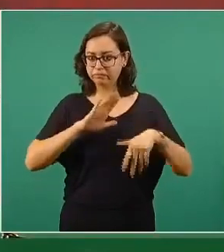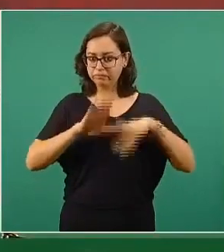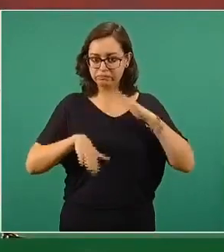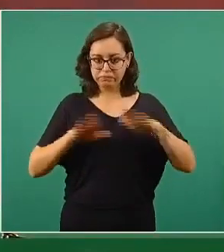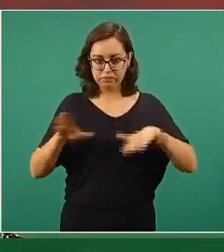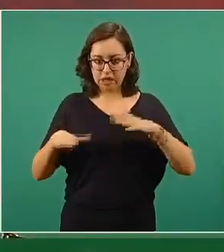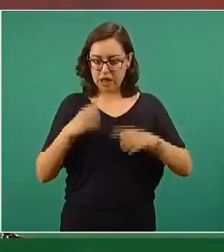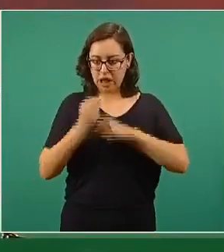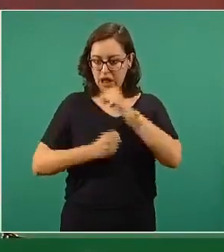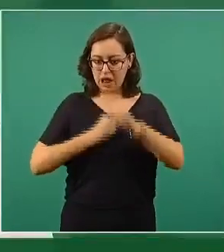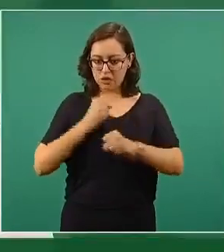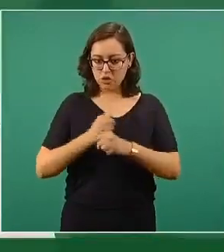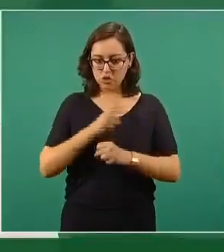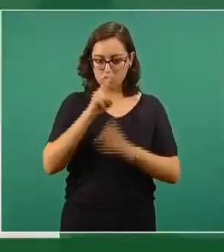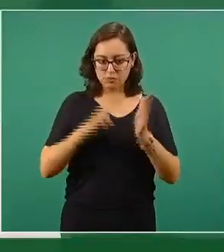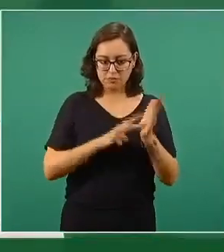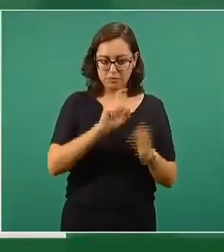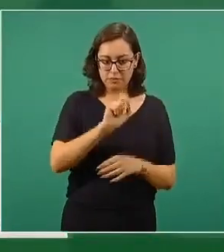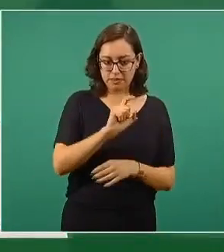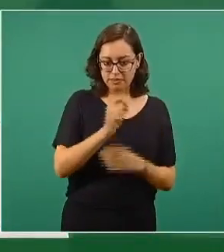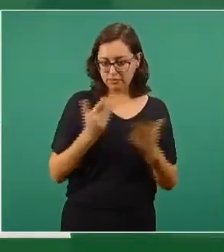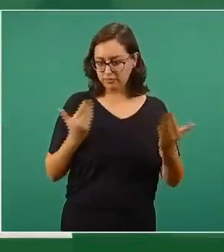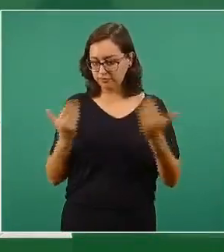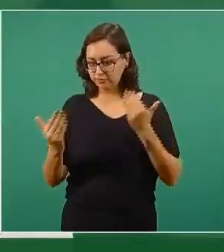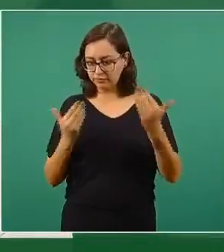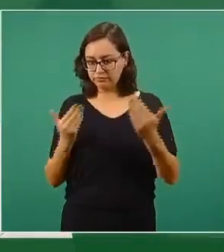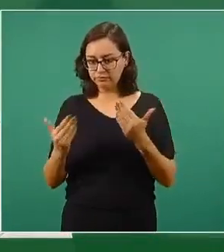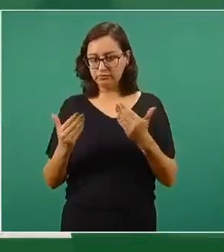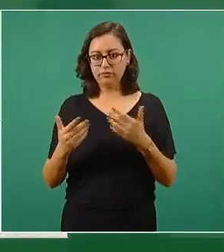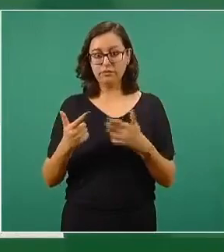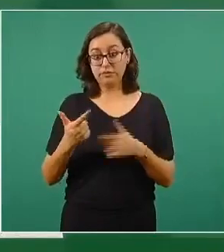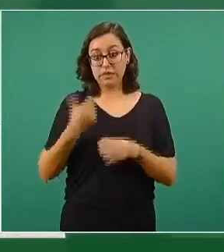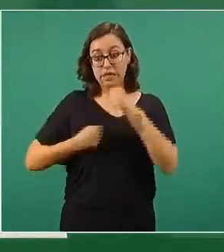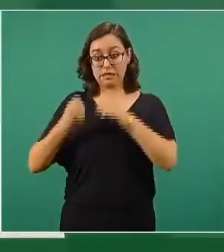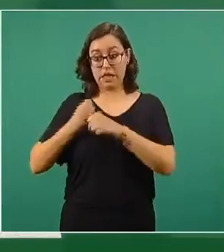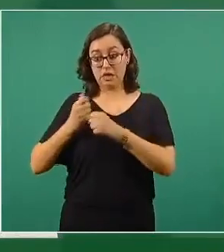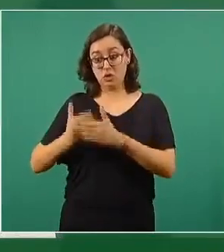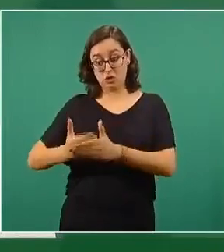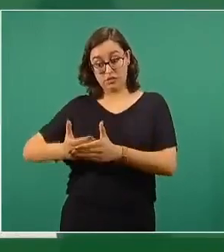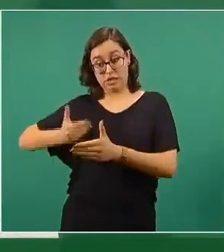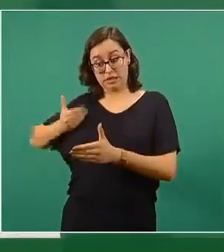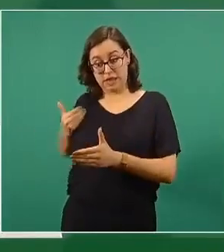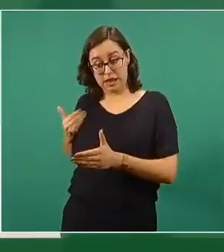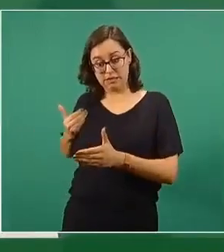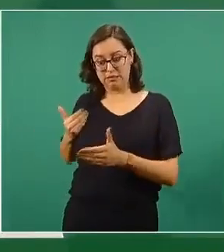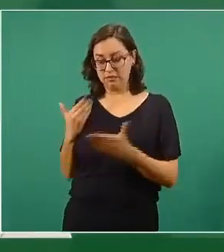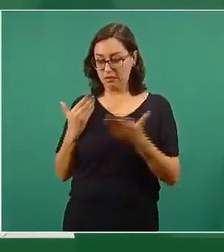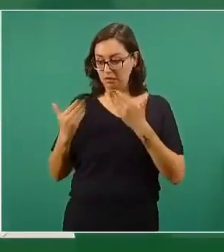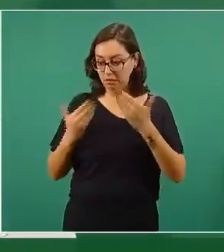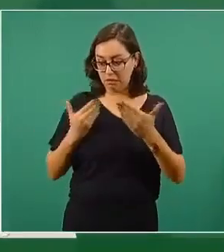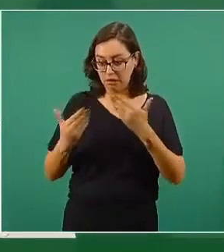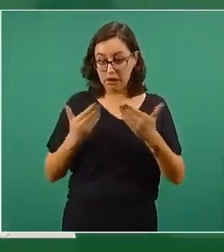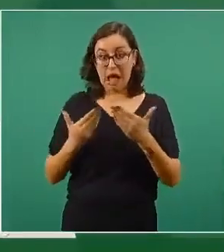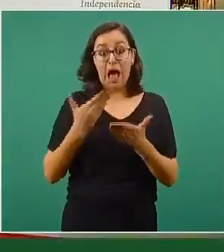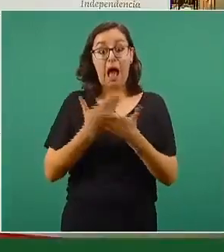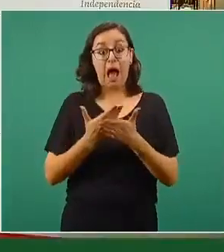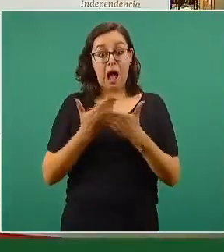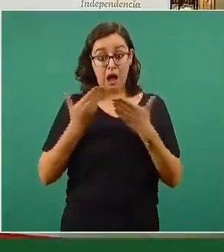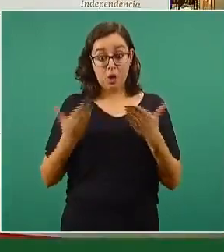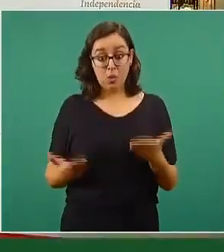durante 2020 con el promedio de los últimos 7 años, que es nuestro punto de referencia, y hoy que tenemos